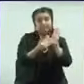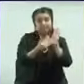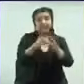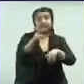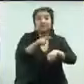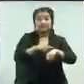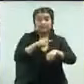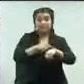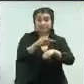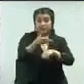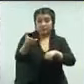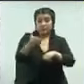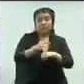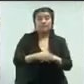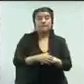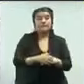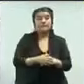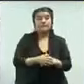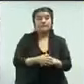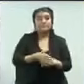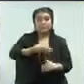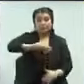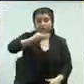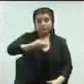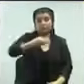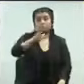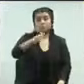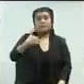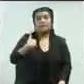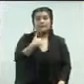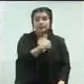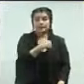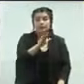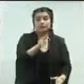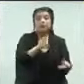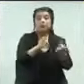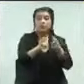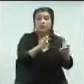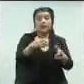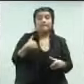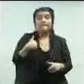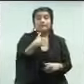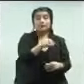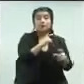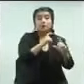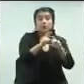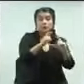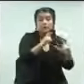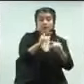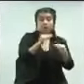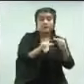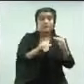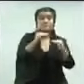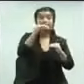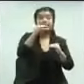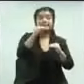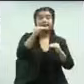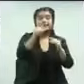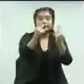de su diputado, de su cartera que dirige el Ministerio de Comunicaciones, por el aumento presupuestario que está